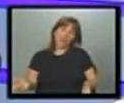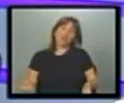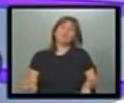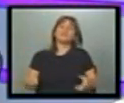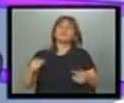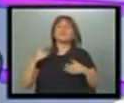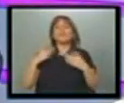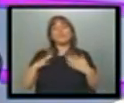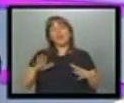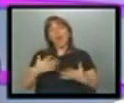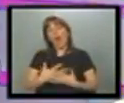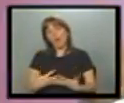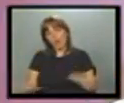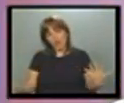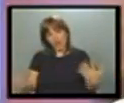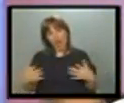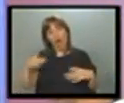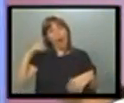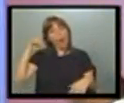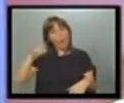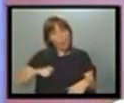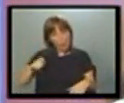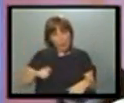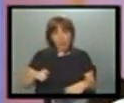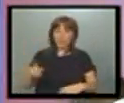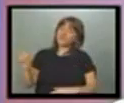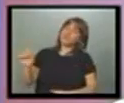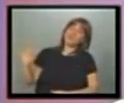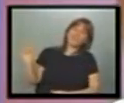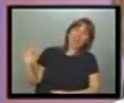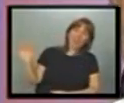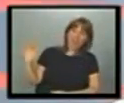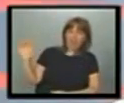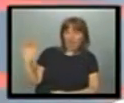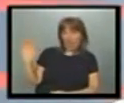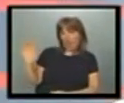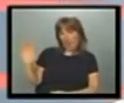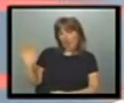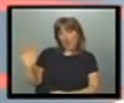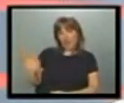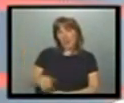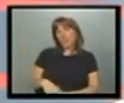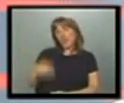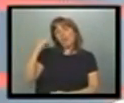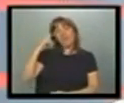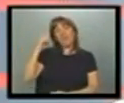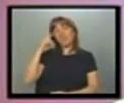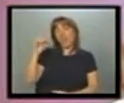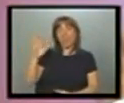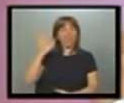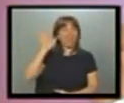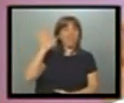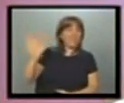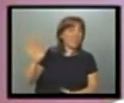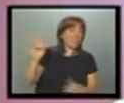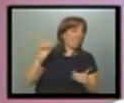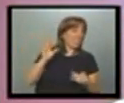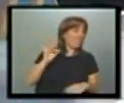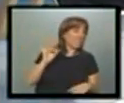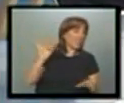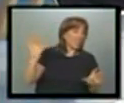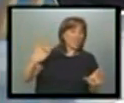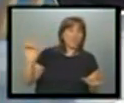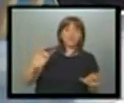Acá, por aburrido no hay ningún, no ganas ningún juicio. Ahora, me parece muy rebuscado. Bueno, ahora vos fíjate, si tenés